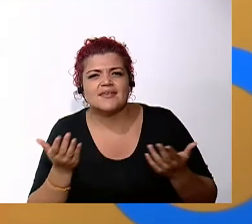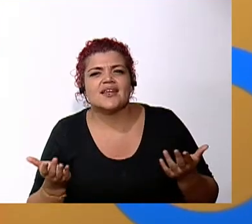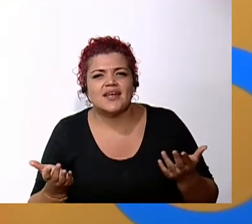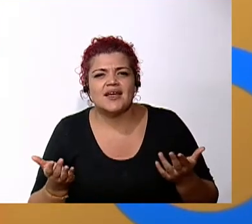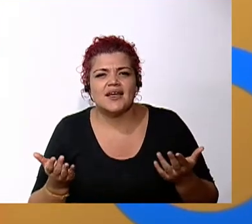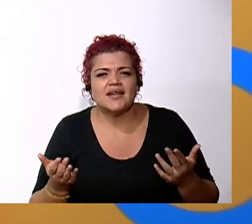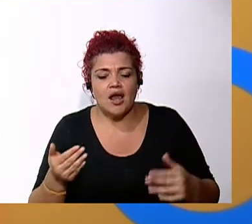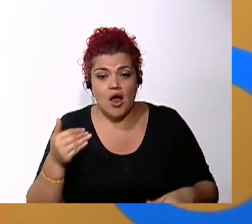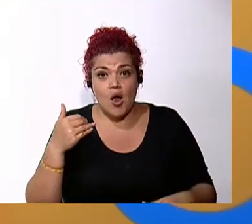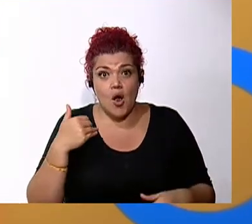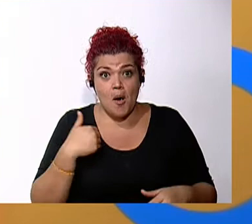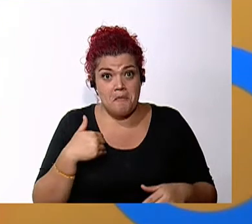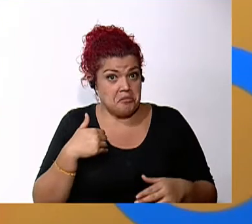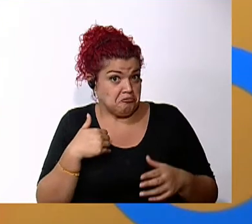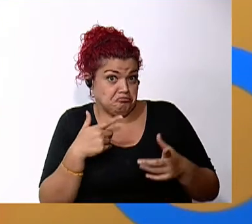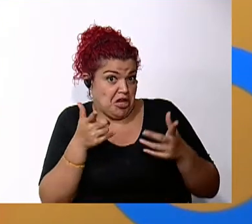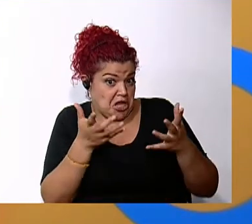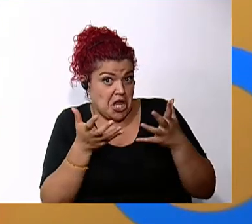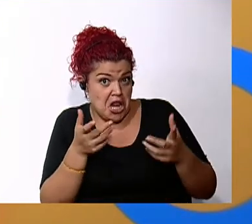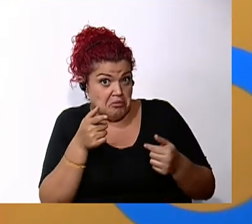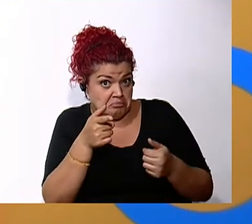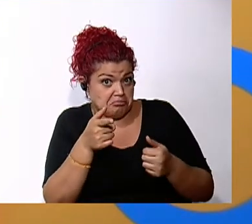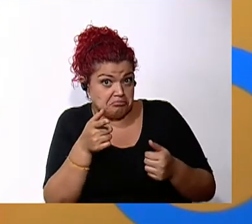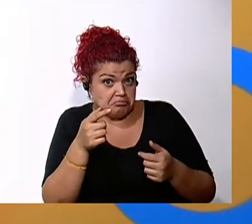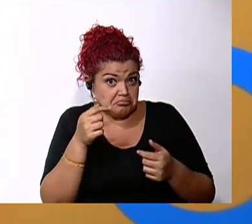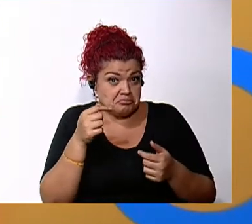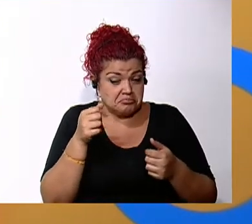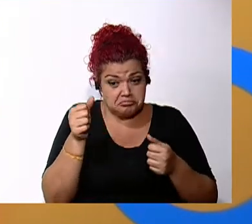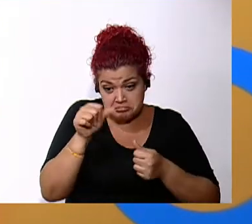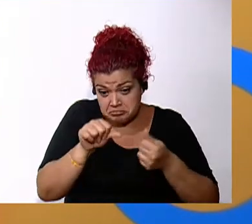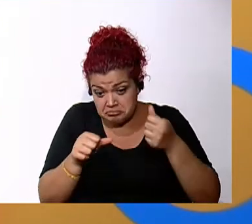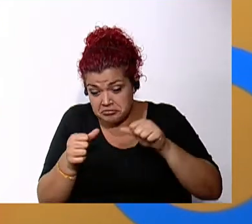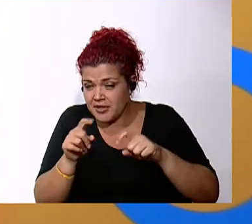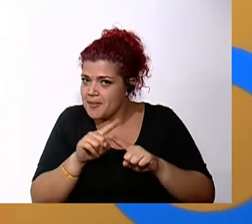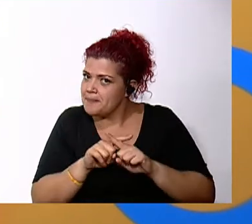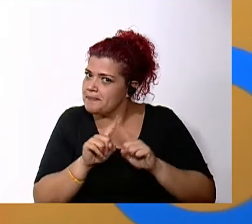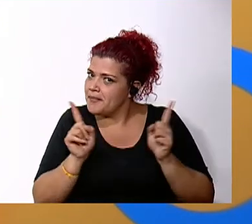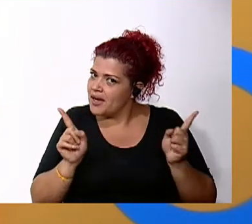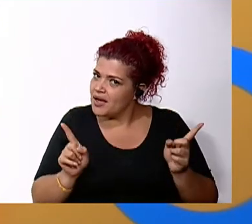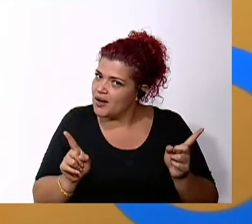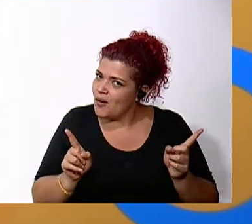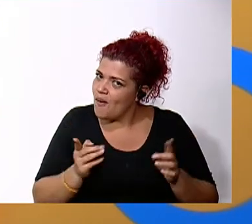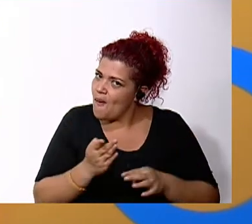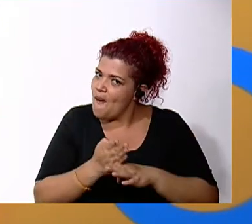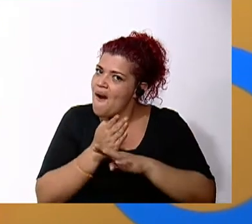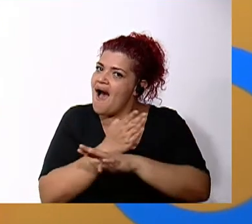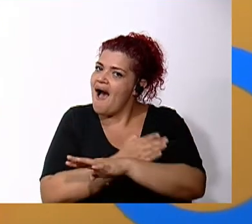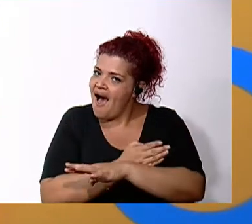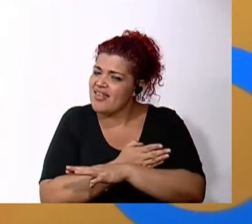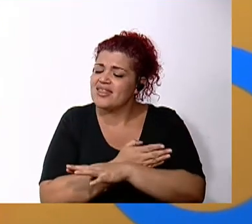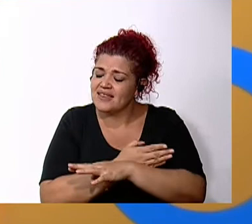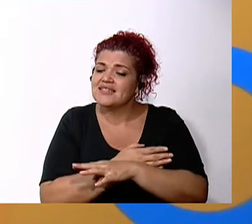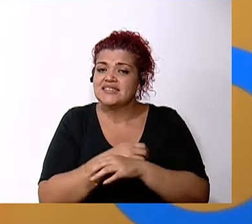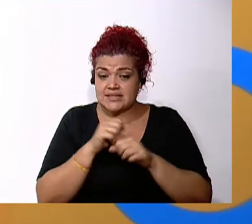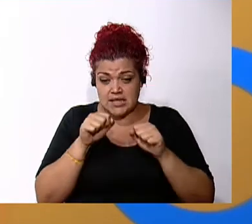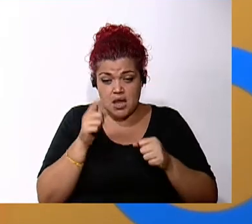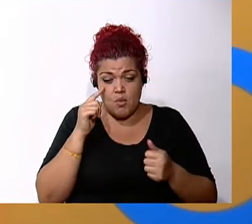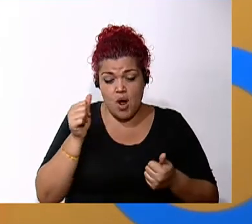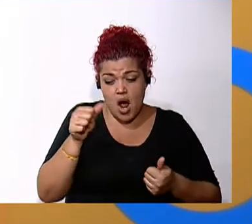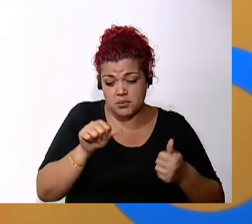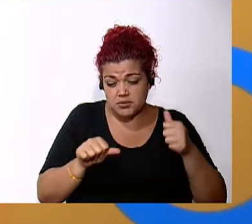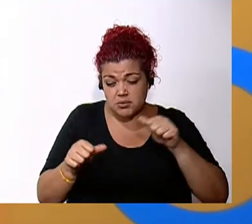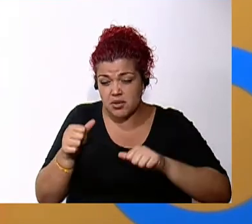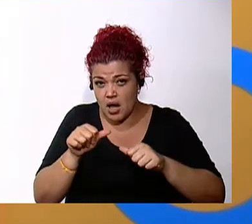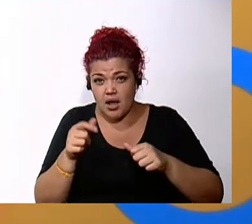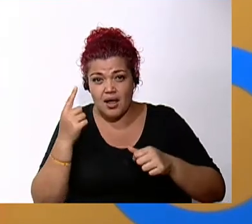Si ustedes quieren hacerlo, pueden probar. Pero antes se podía experimentar con